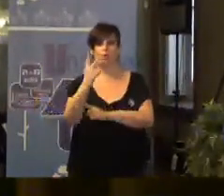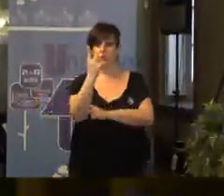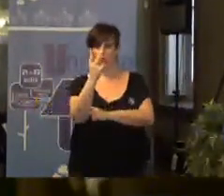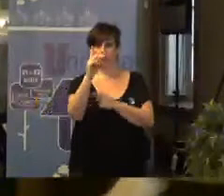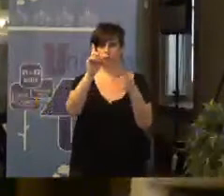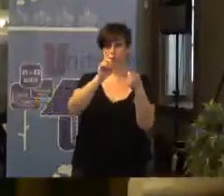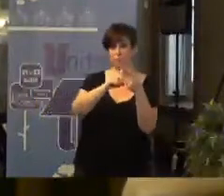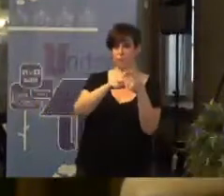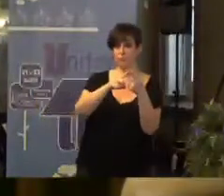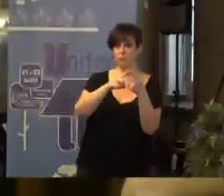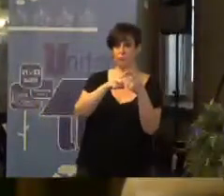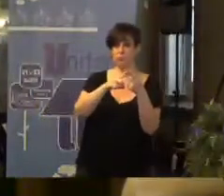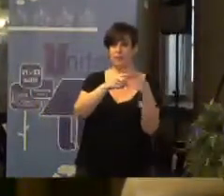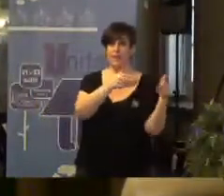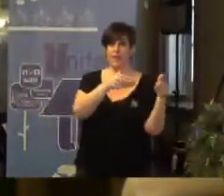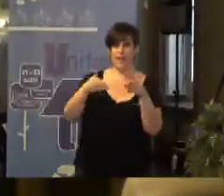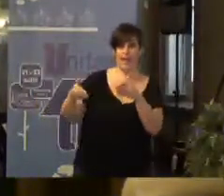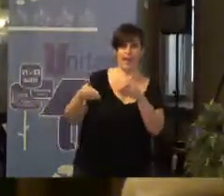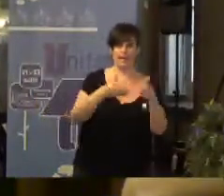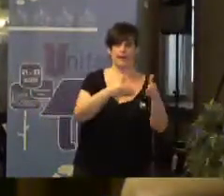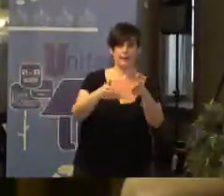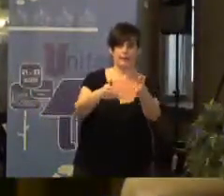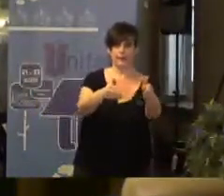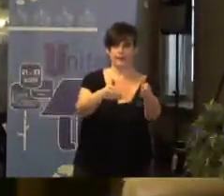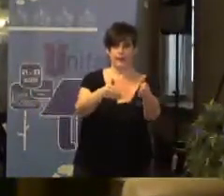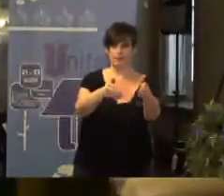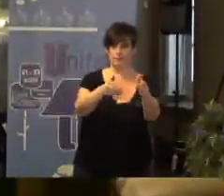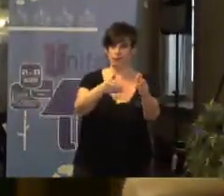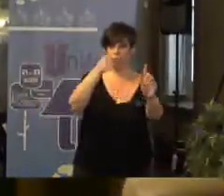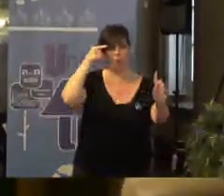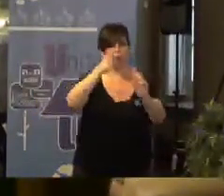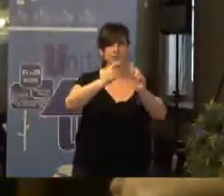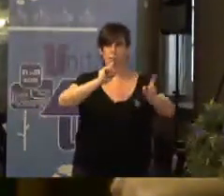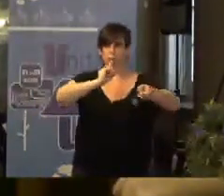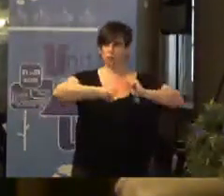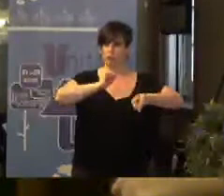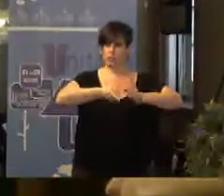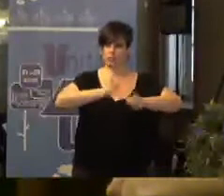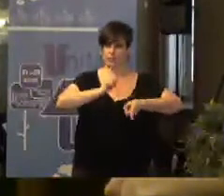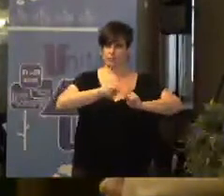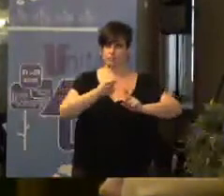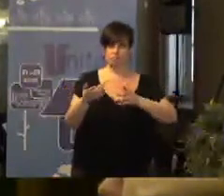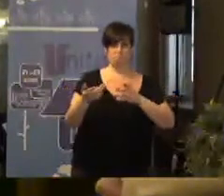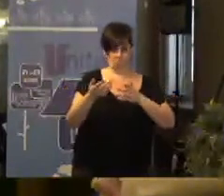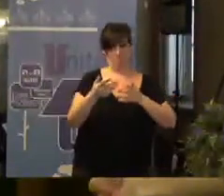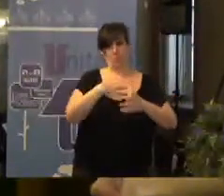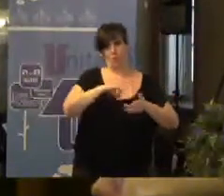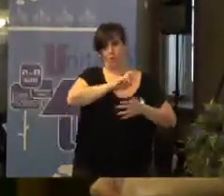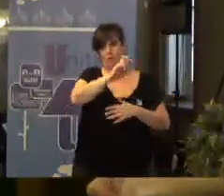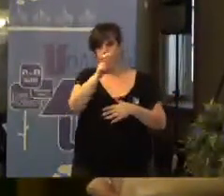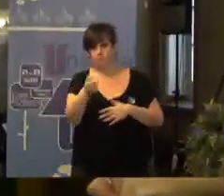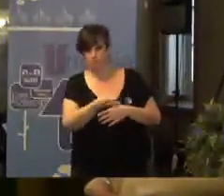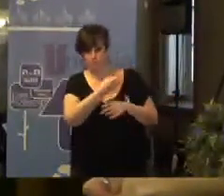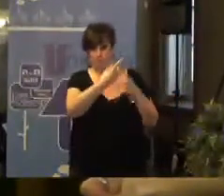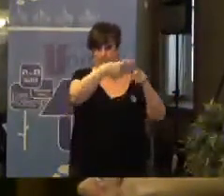un camiño definitivamente cara ao totalitarismo, máis ou menos en variacións diversas, que é